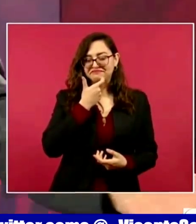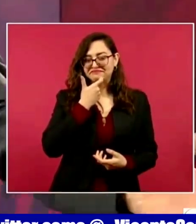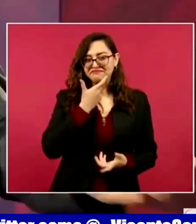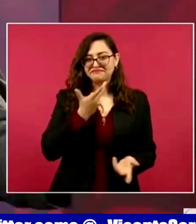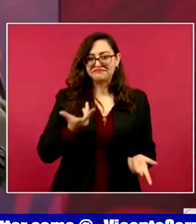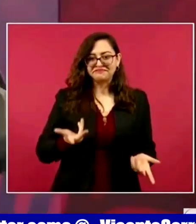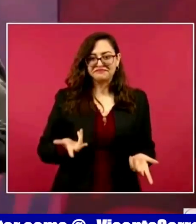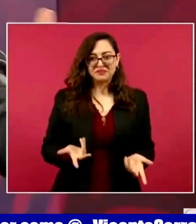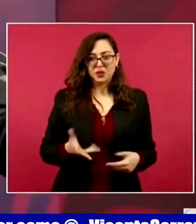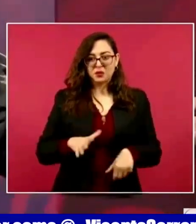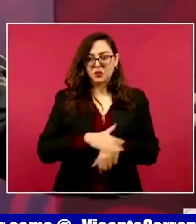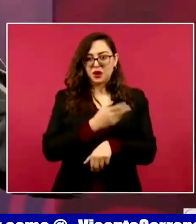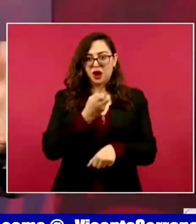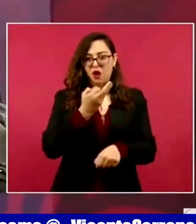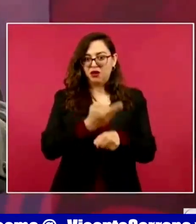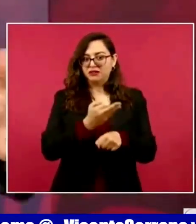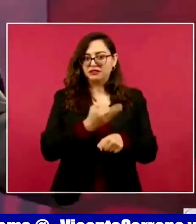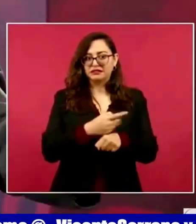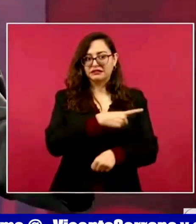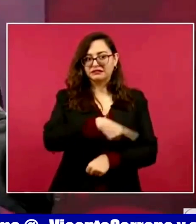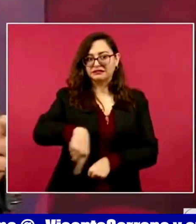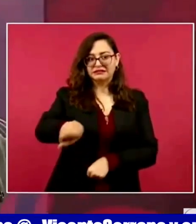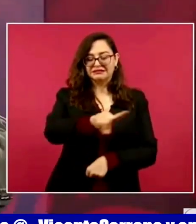porque eso los trae